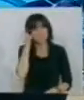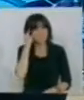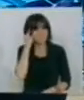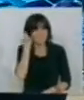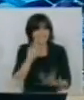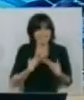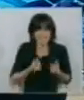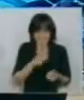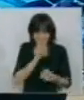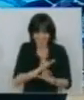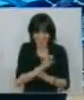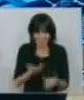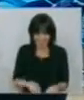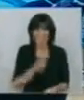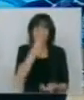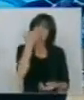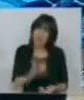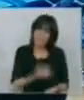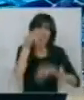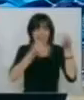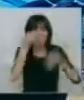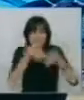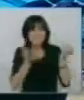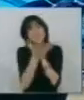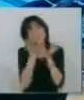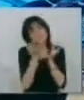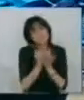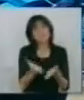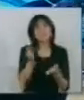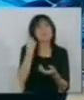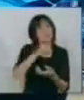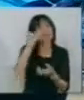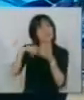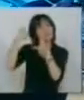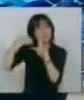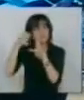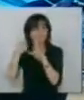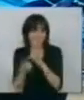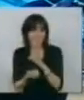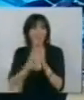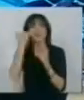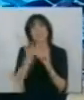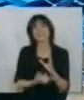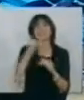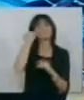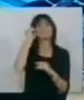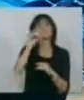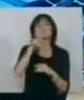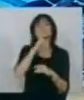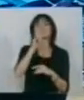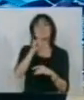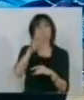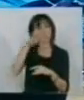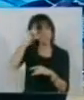qué siente. Y hay varios estudios y documentales al respecto, pero hay un video que está haciendo furor en YouTube, 18